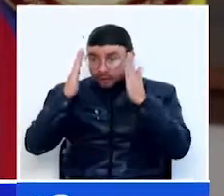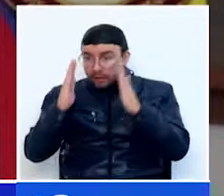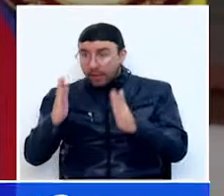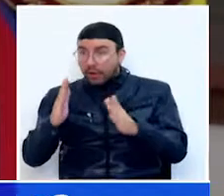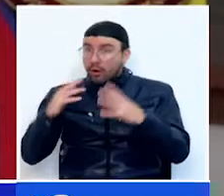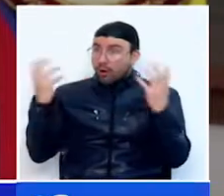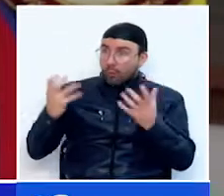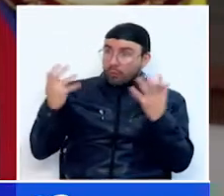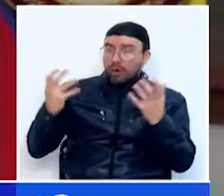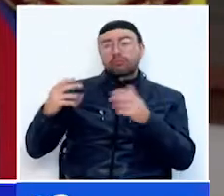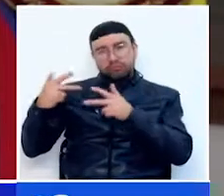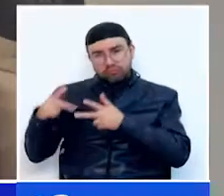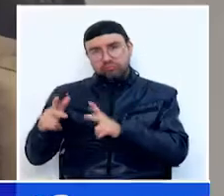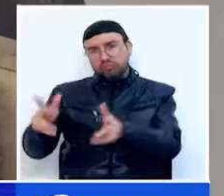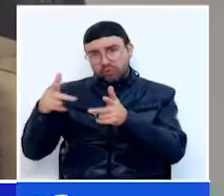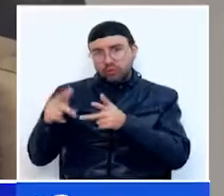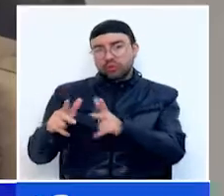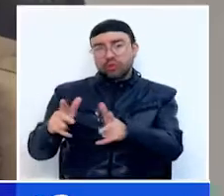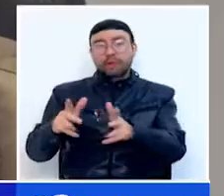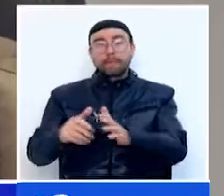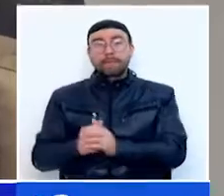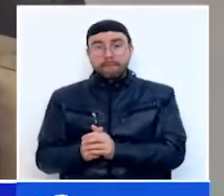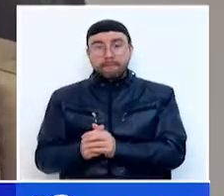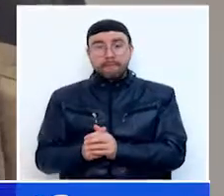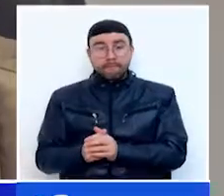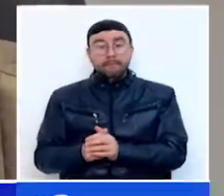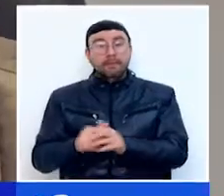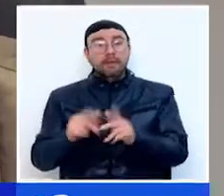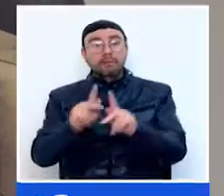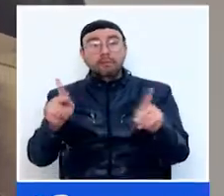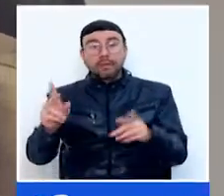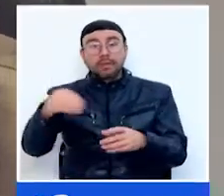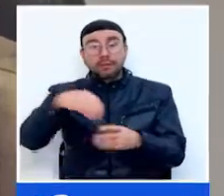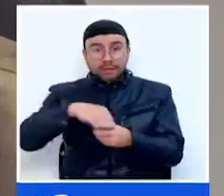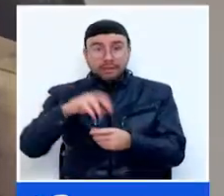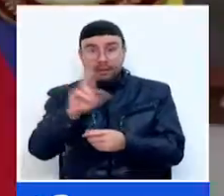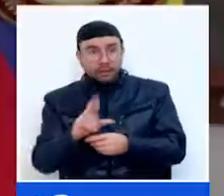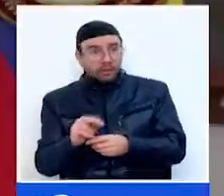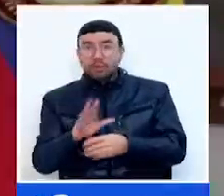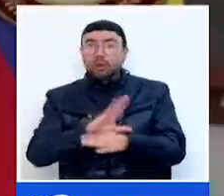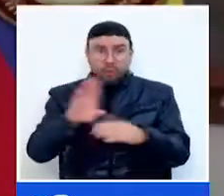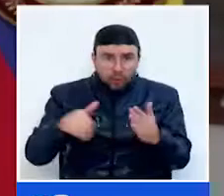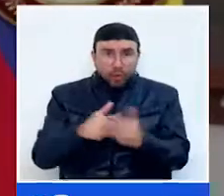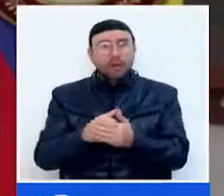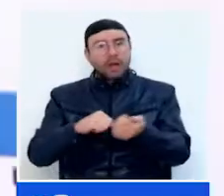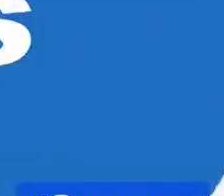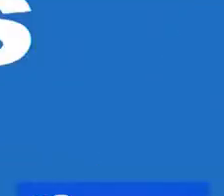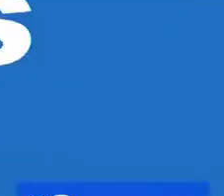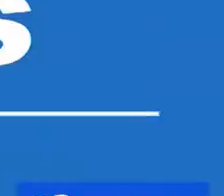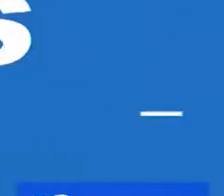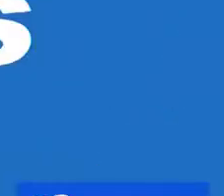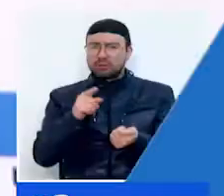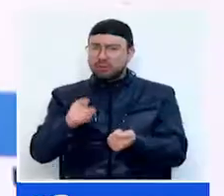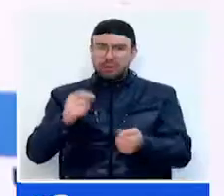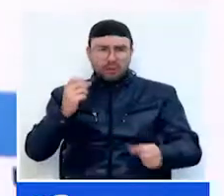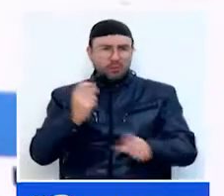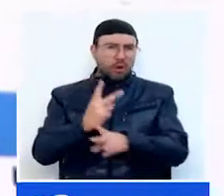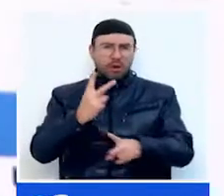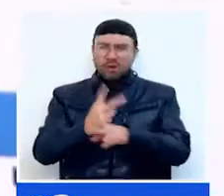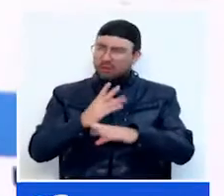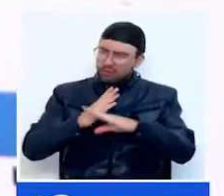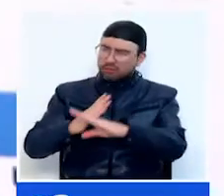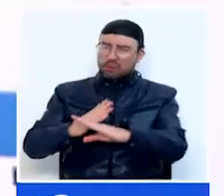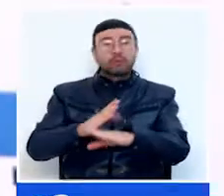humanitaria que se ha requerido. Risaraldenses, estamos todos del mismo lado. El rechazo a la violencia es de